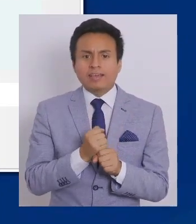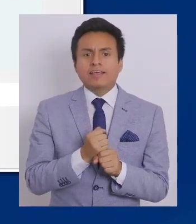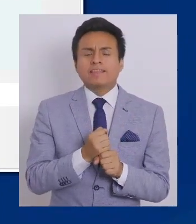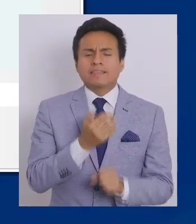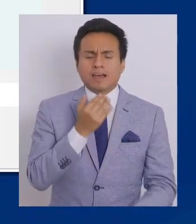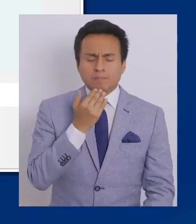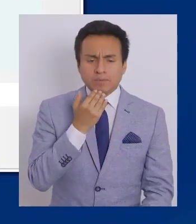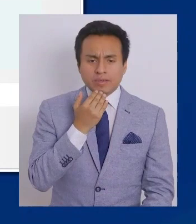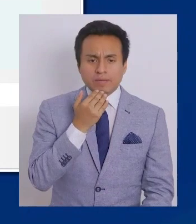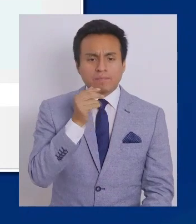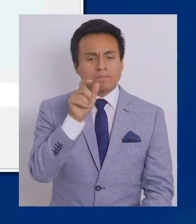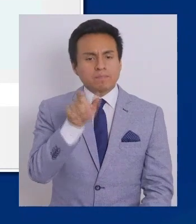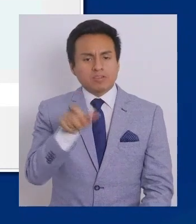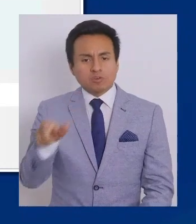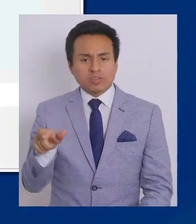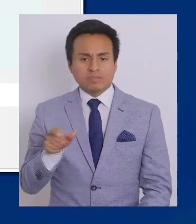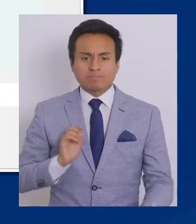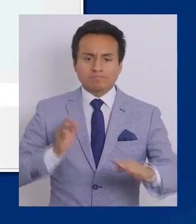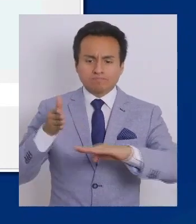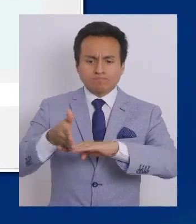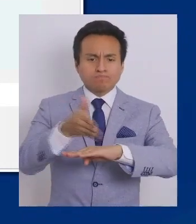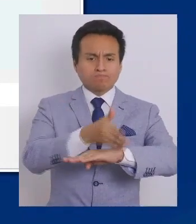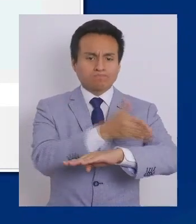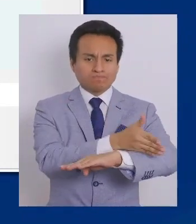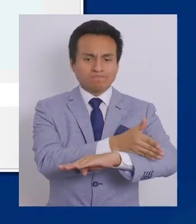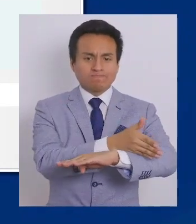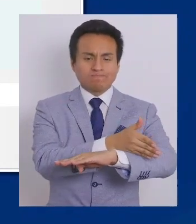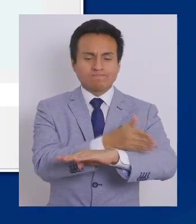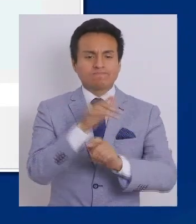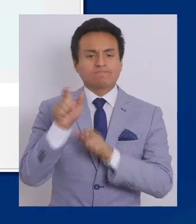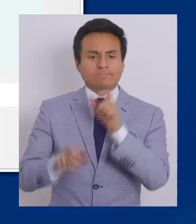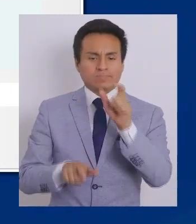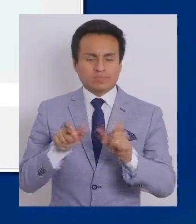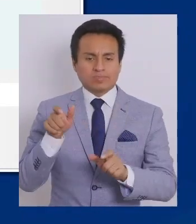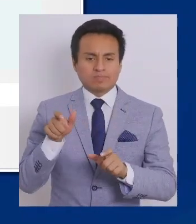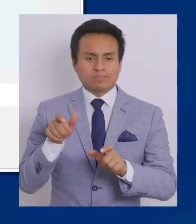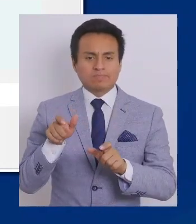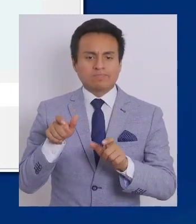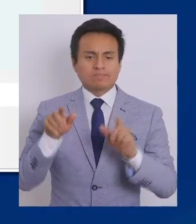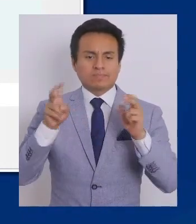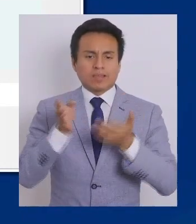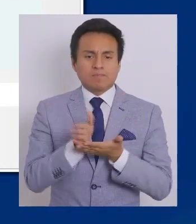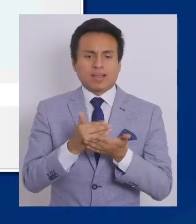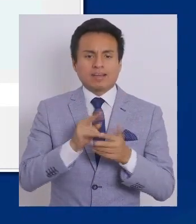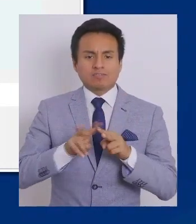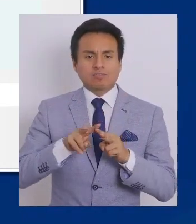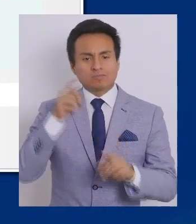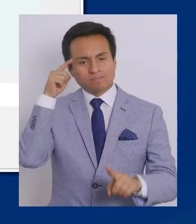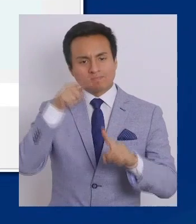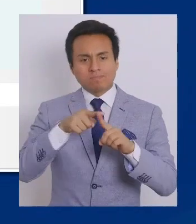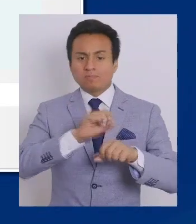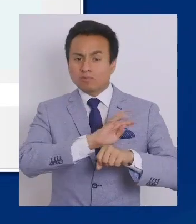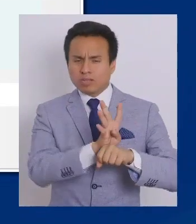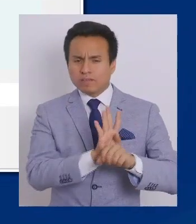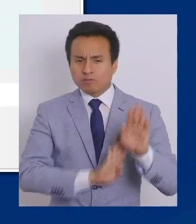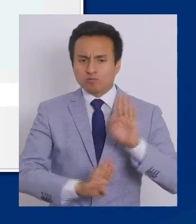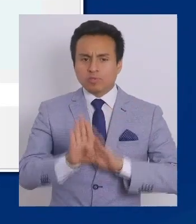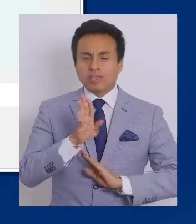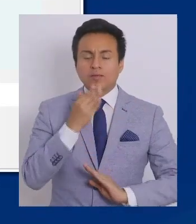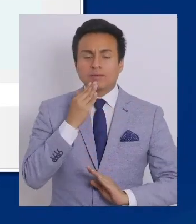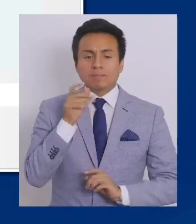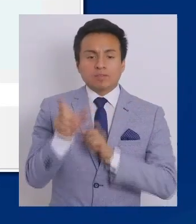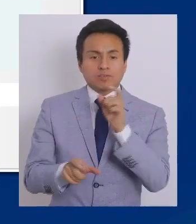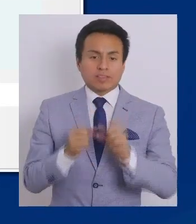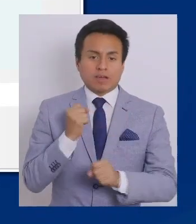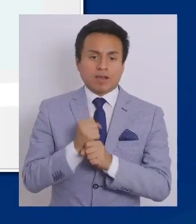que está en el terreno desplegadas en terreno en el plan de acción por coronavirus y personal que